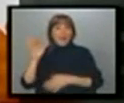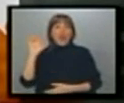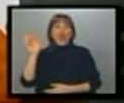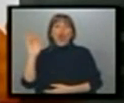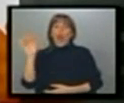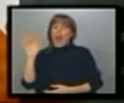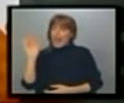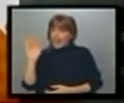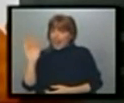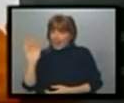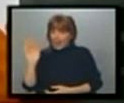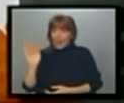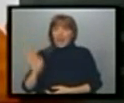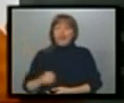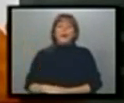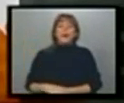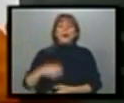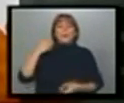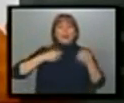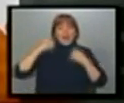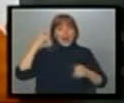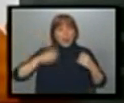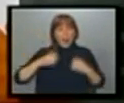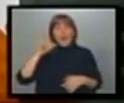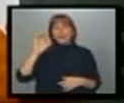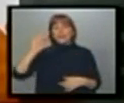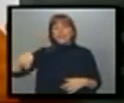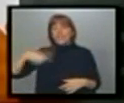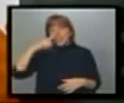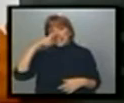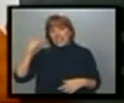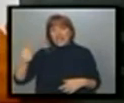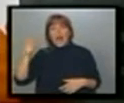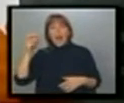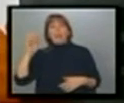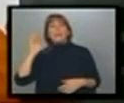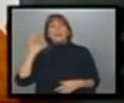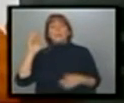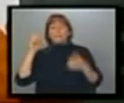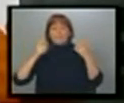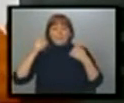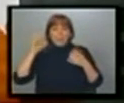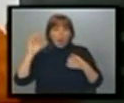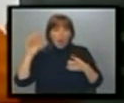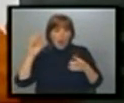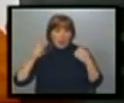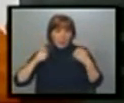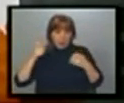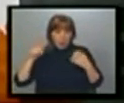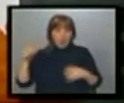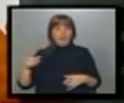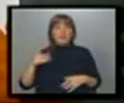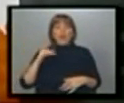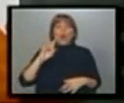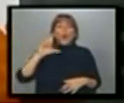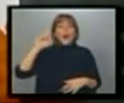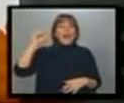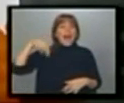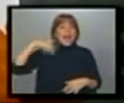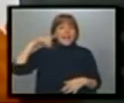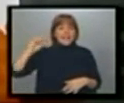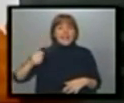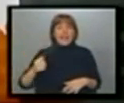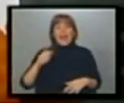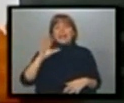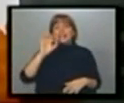dólar. Tenemos 76 centavos para el caso de Paraguay. Ucrania está muy cerca, ¿eh? 70 centavos de dólar. Y los